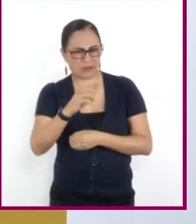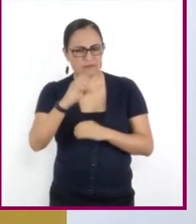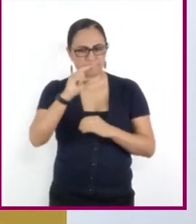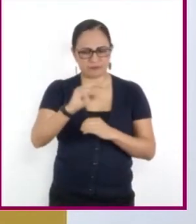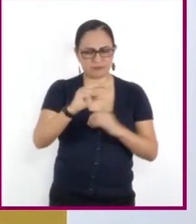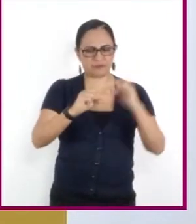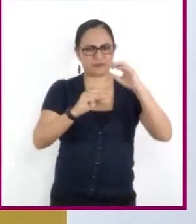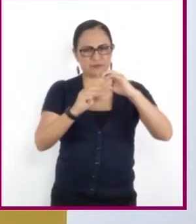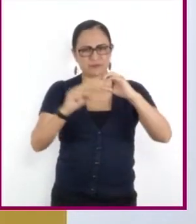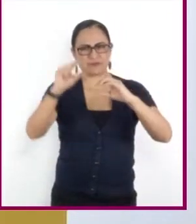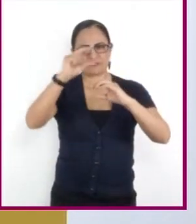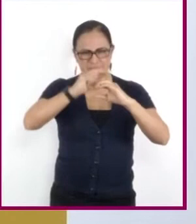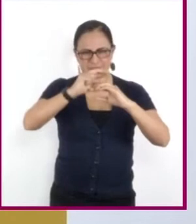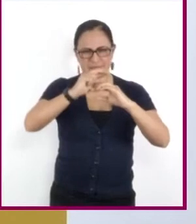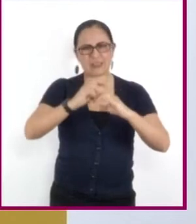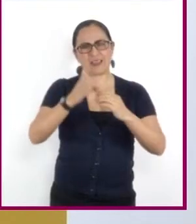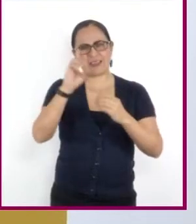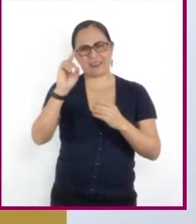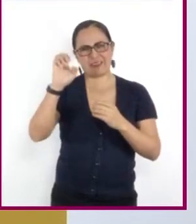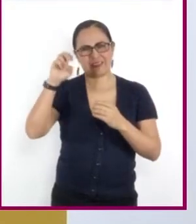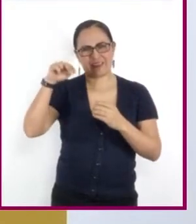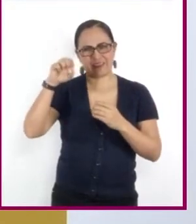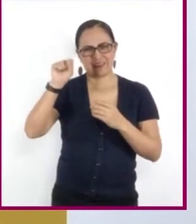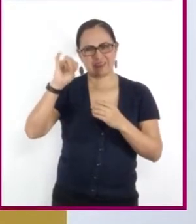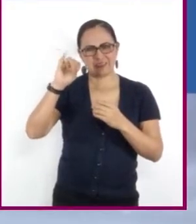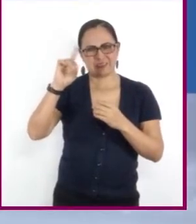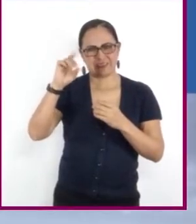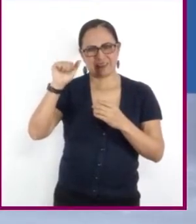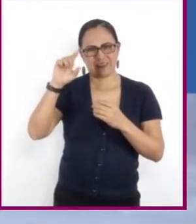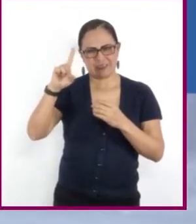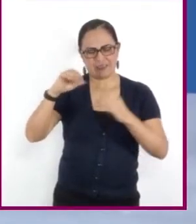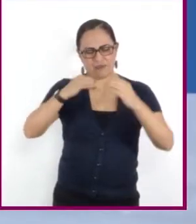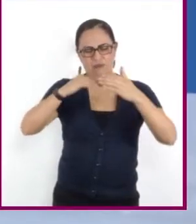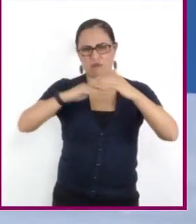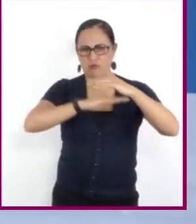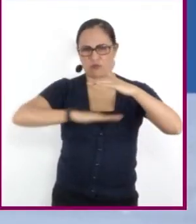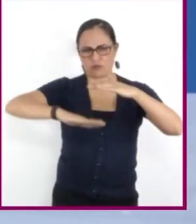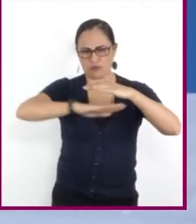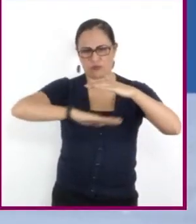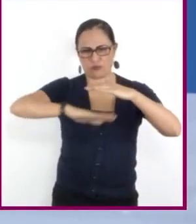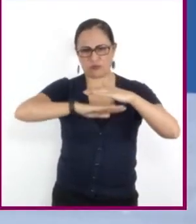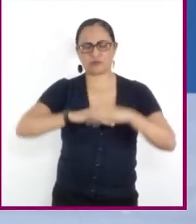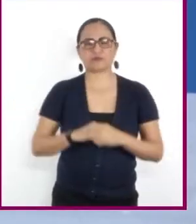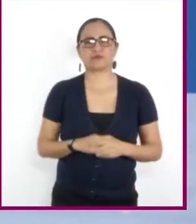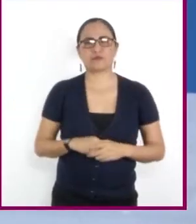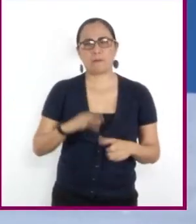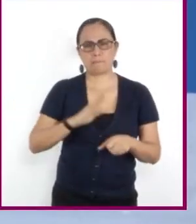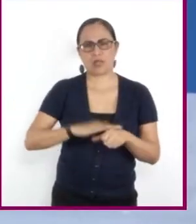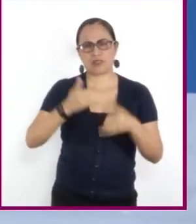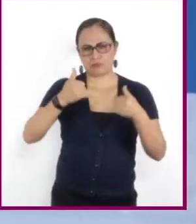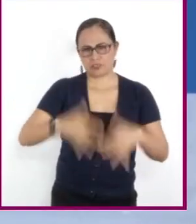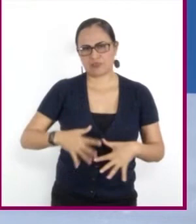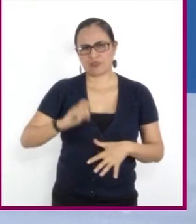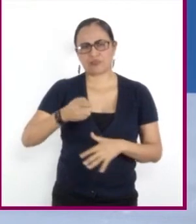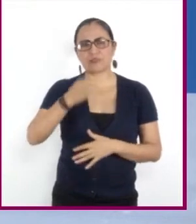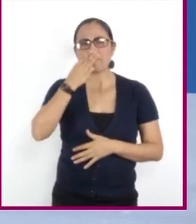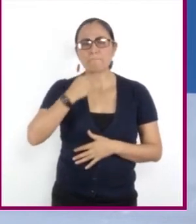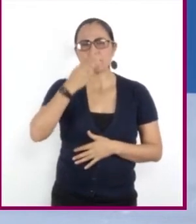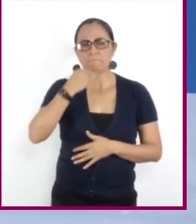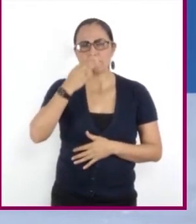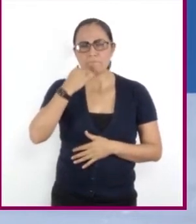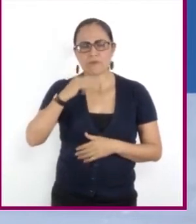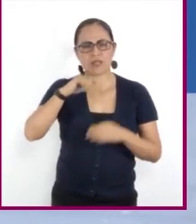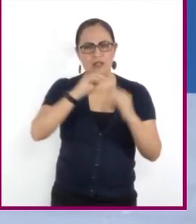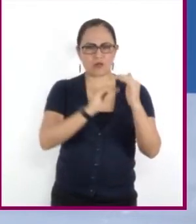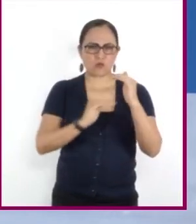su valor de densidad, siendo el más denso el que está en el fondo. En este caso es la miel, el menos denso el